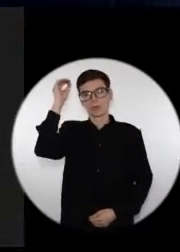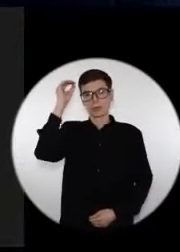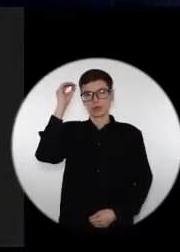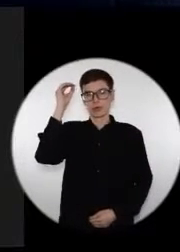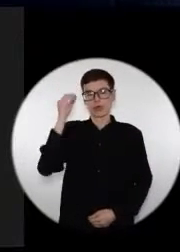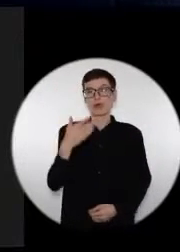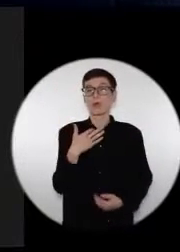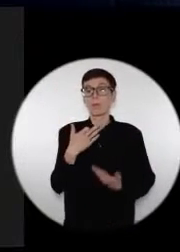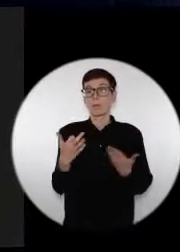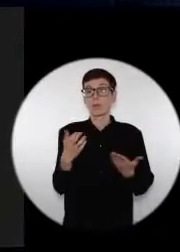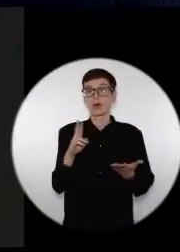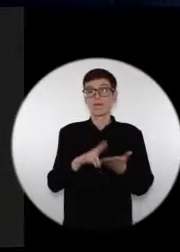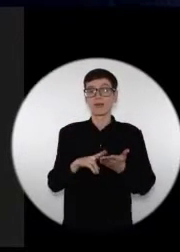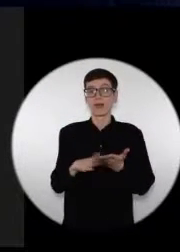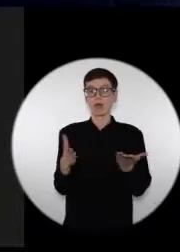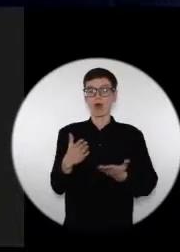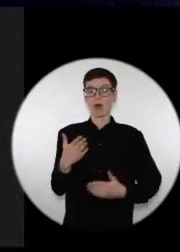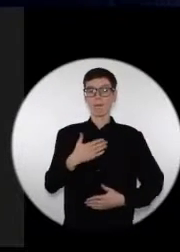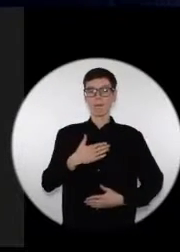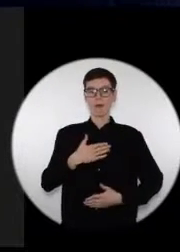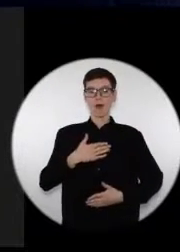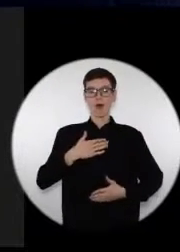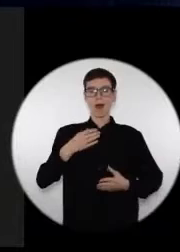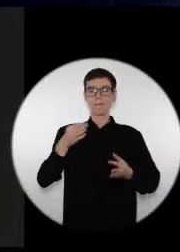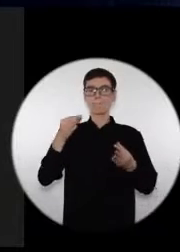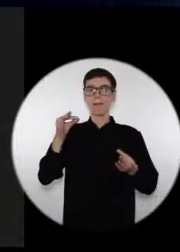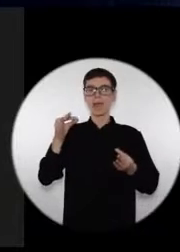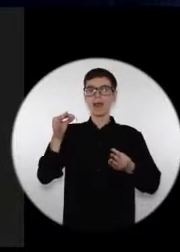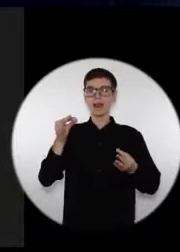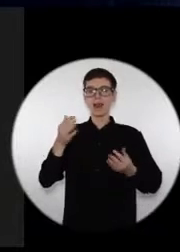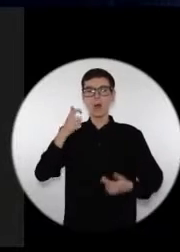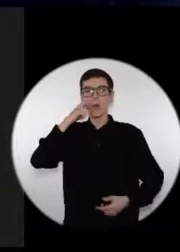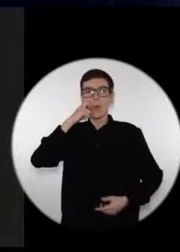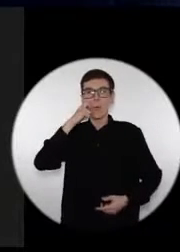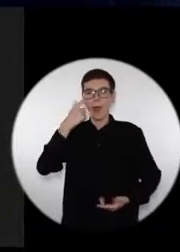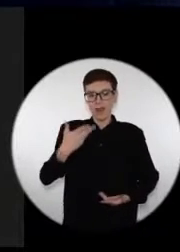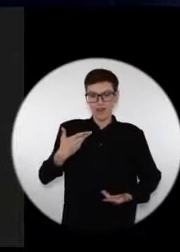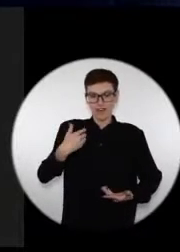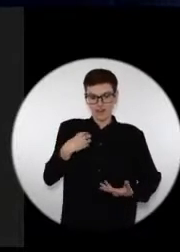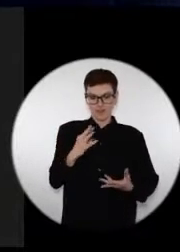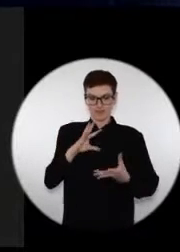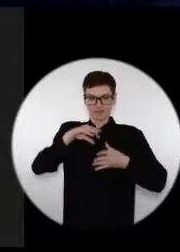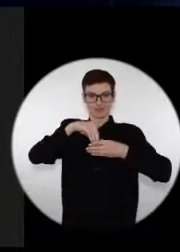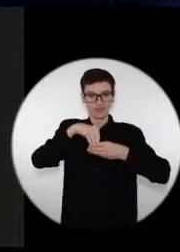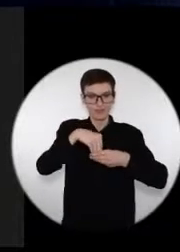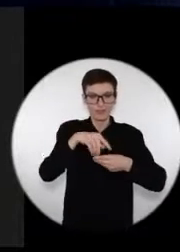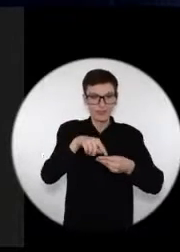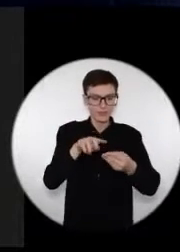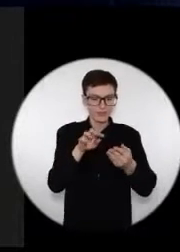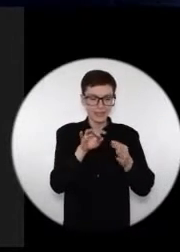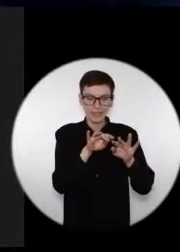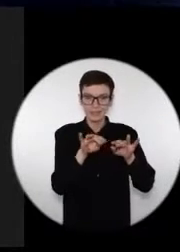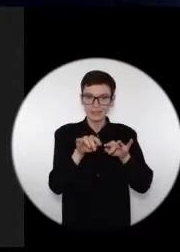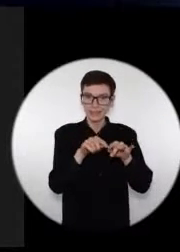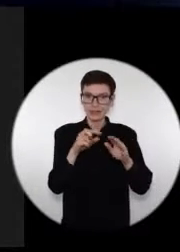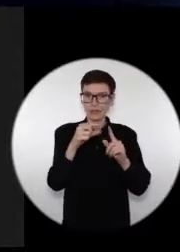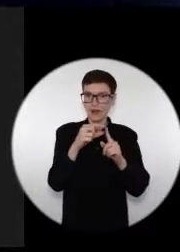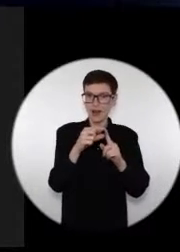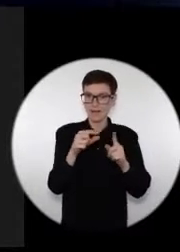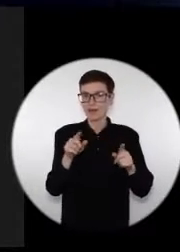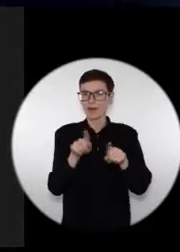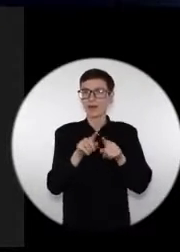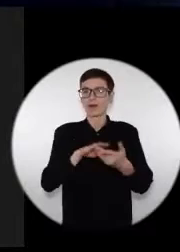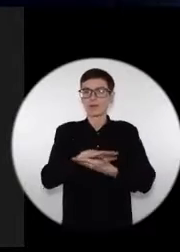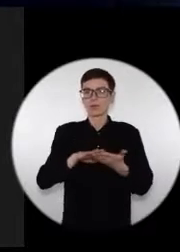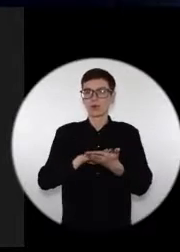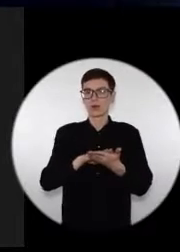no tuviera una opinión sobre lo que estábamos leyendo y realmente esperamos como el papel en el papel humano el papel corporal de la que